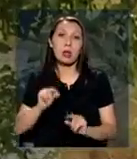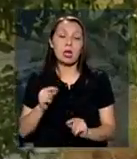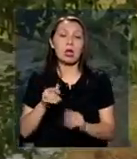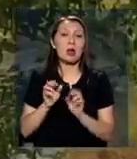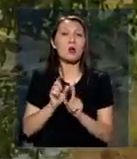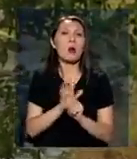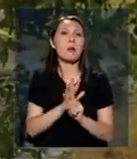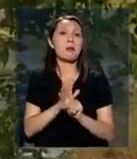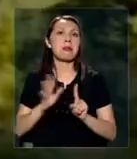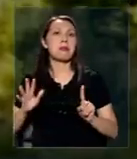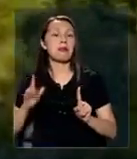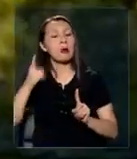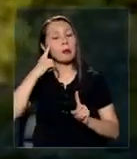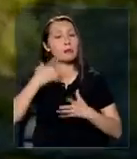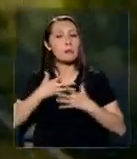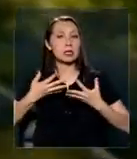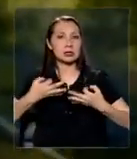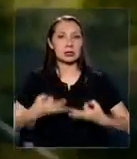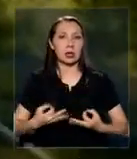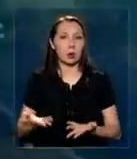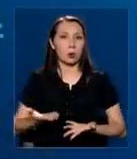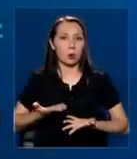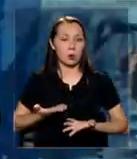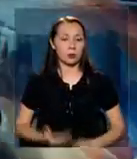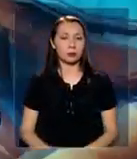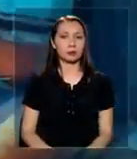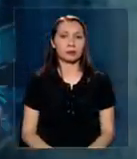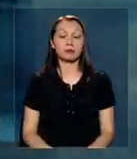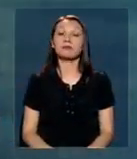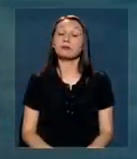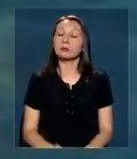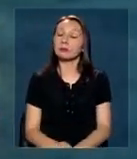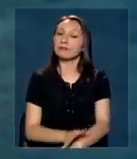excluidos y más seguros. Y conmoción ha provocado la